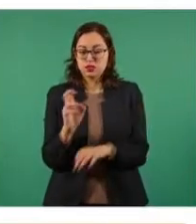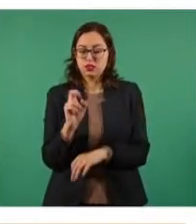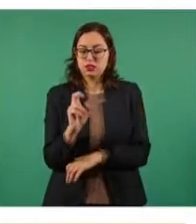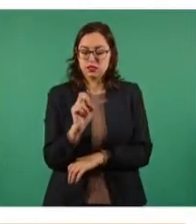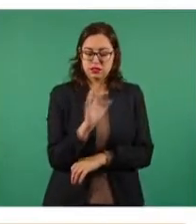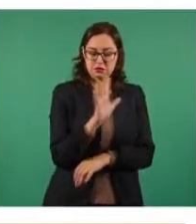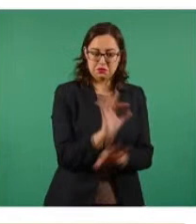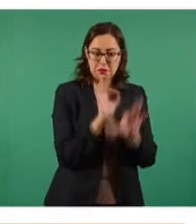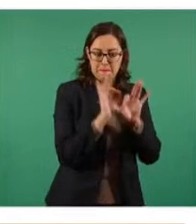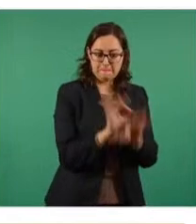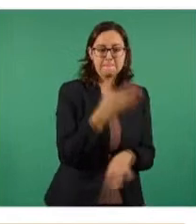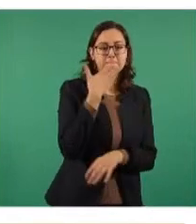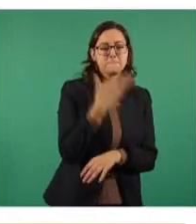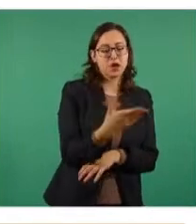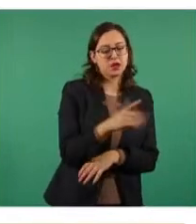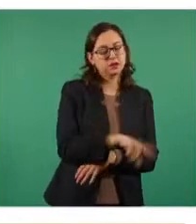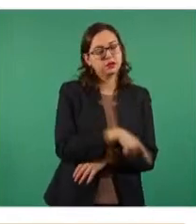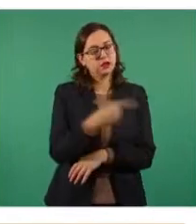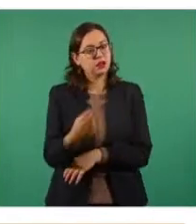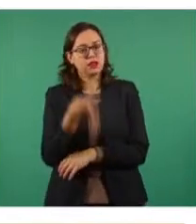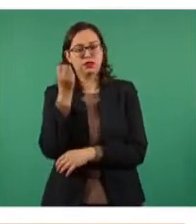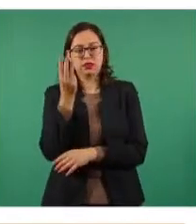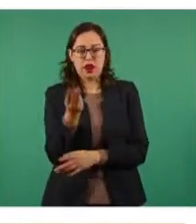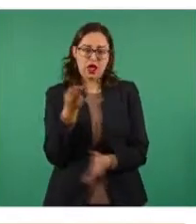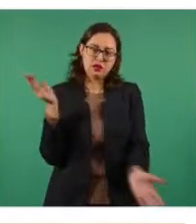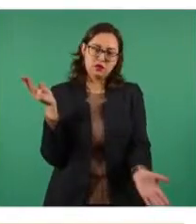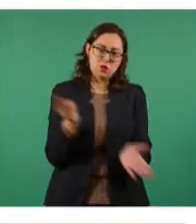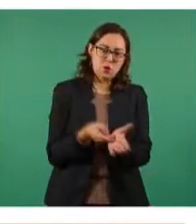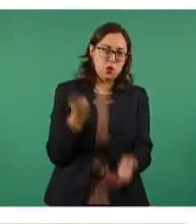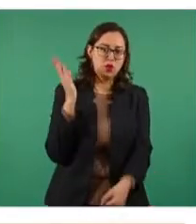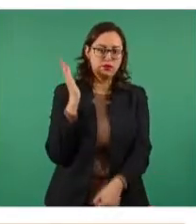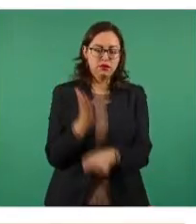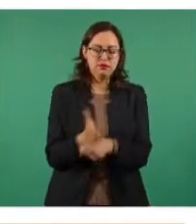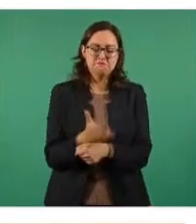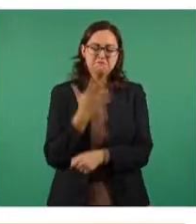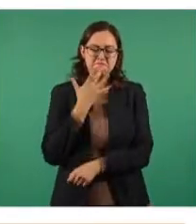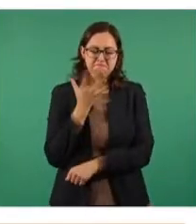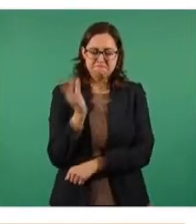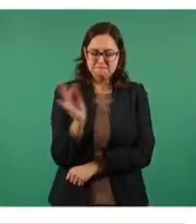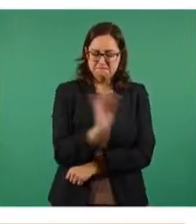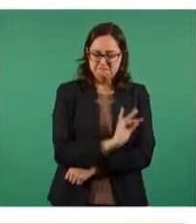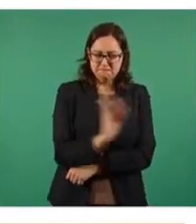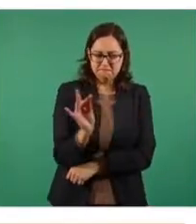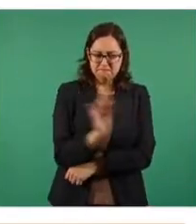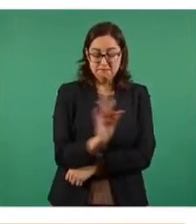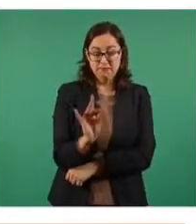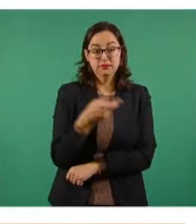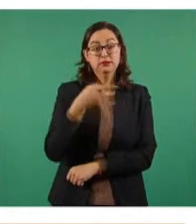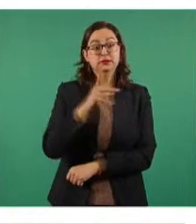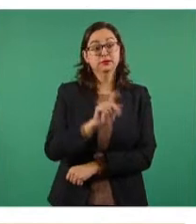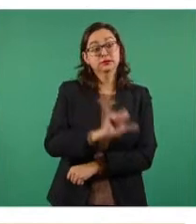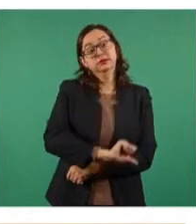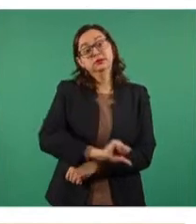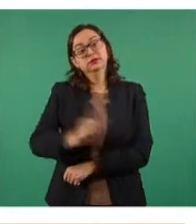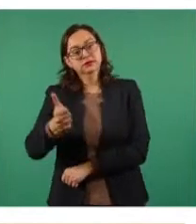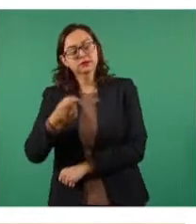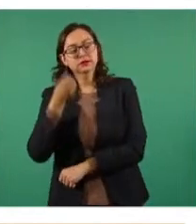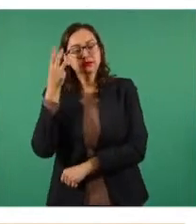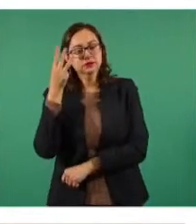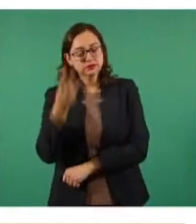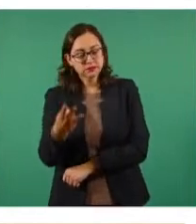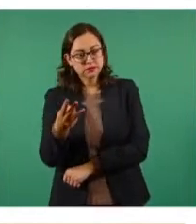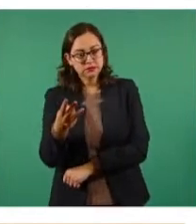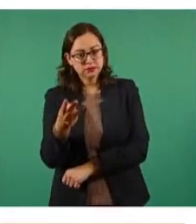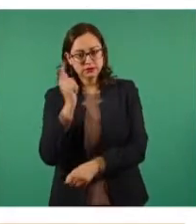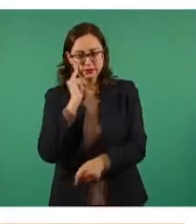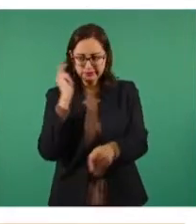y tres resultaron con infracciones de temas menores sin embargo otras tres de las